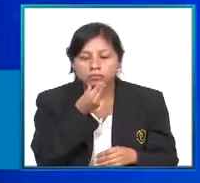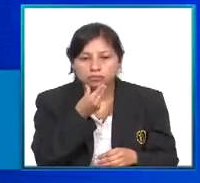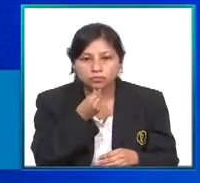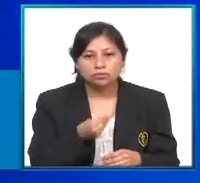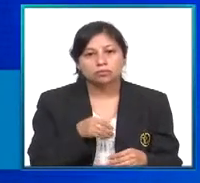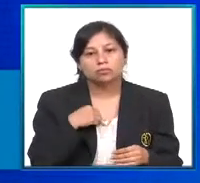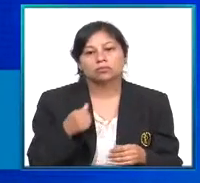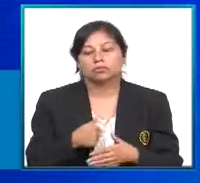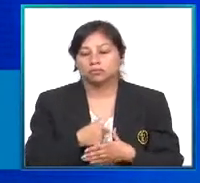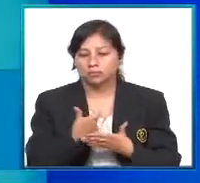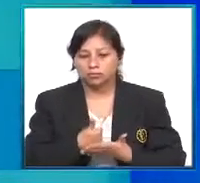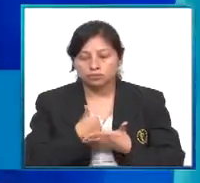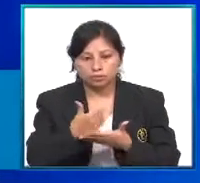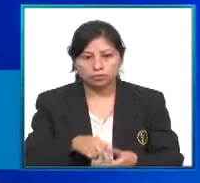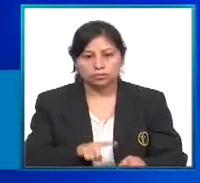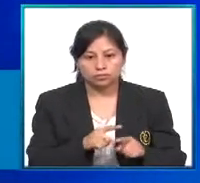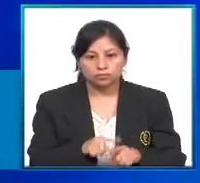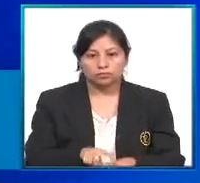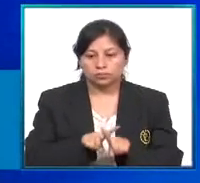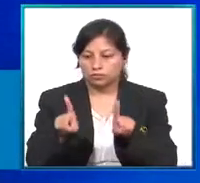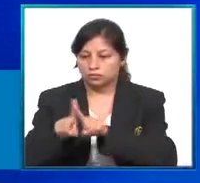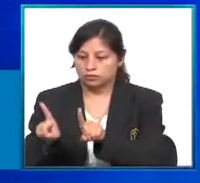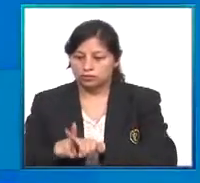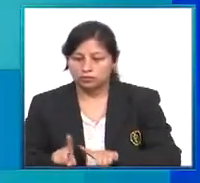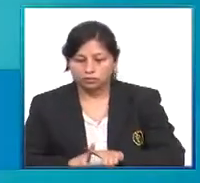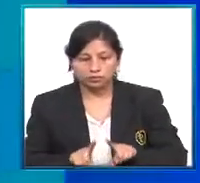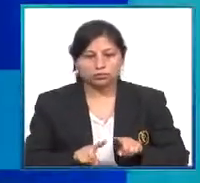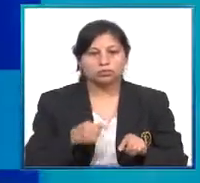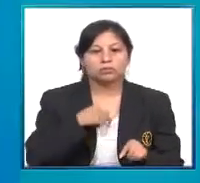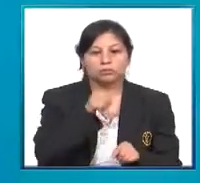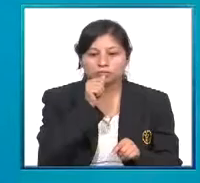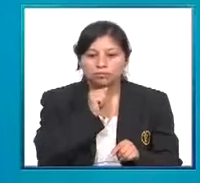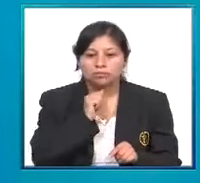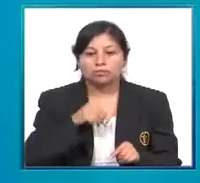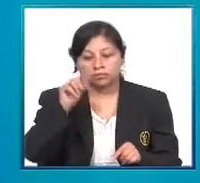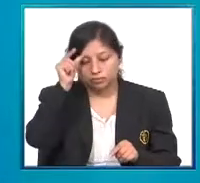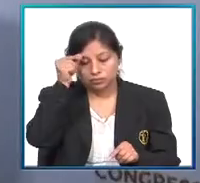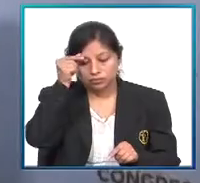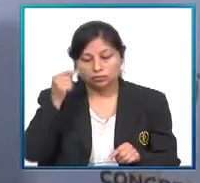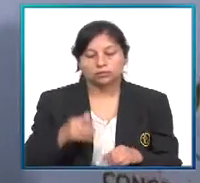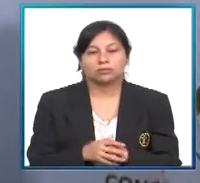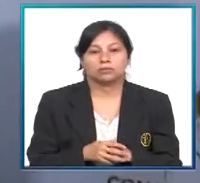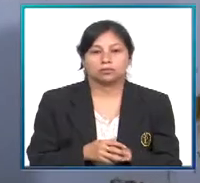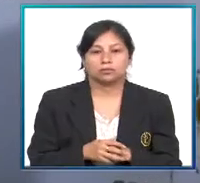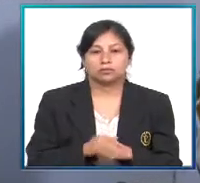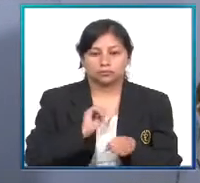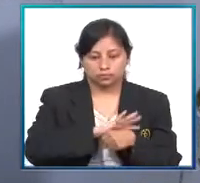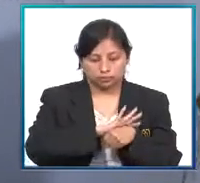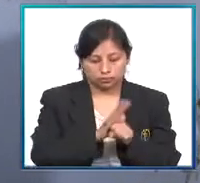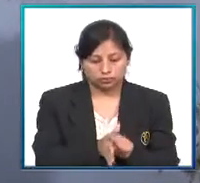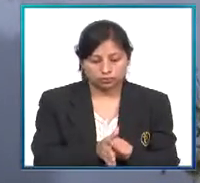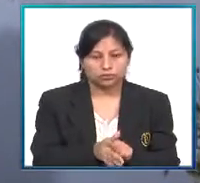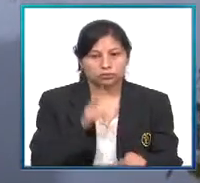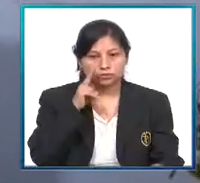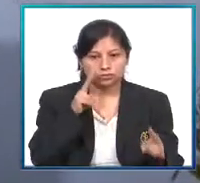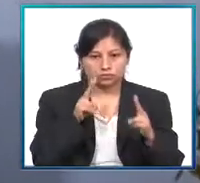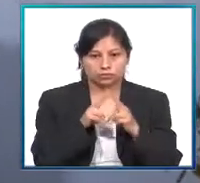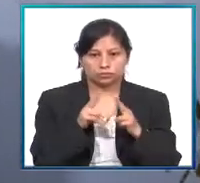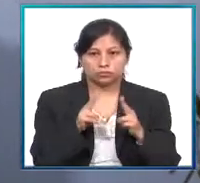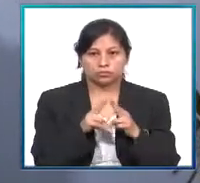pensionados o beneficiarios de los distintos regímenes de clases pasivas del Estado. En la pandemia hemos